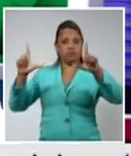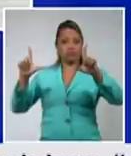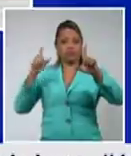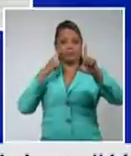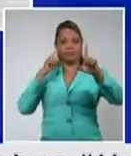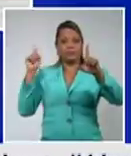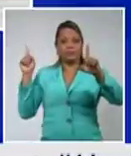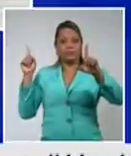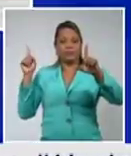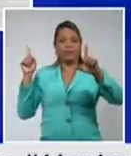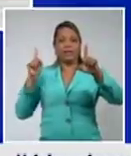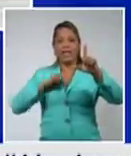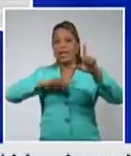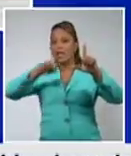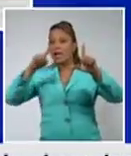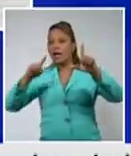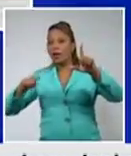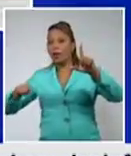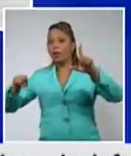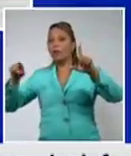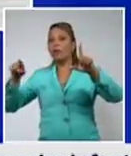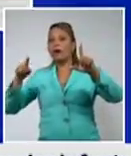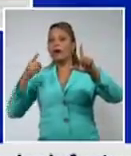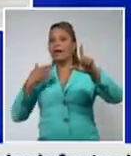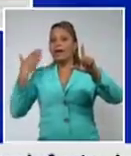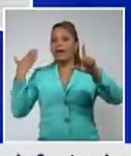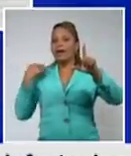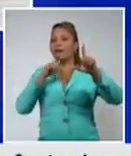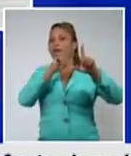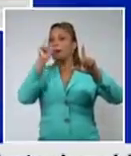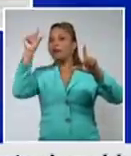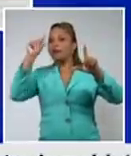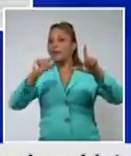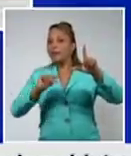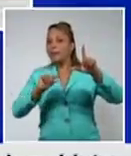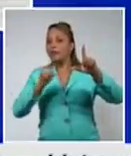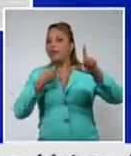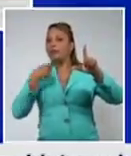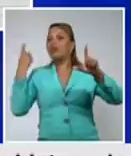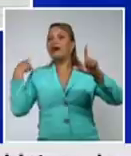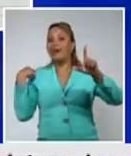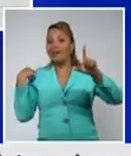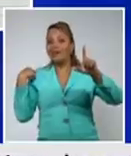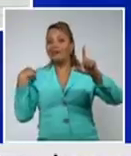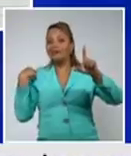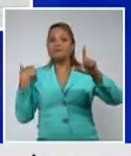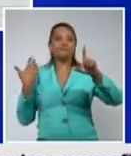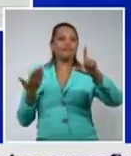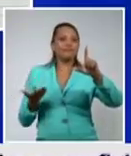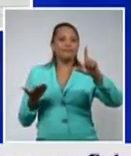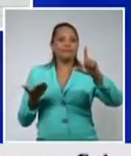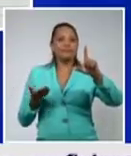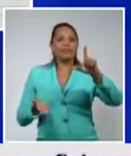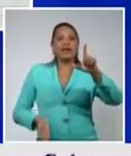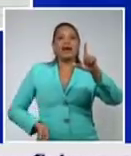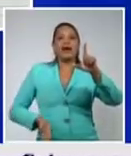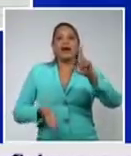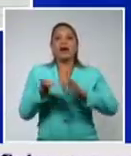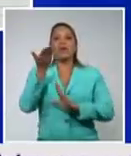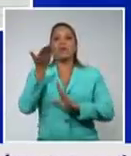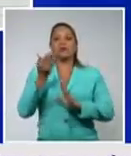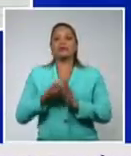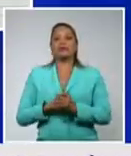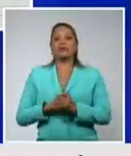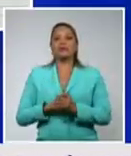curva, que venía con una disminución, ayer lamentablemente tuvo incremento en